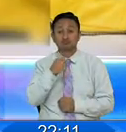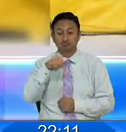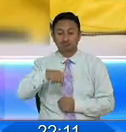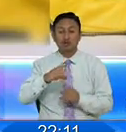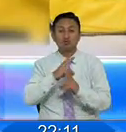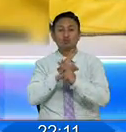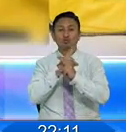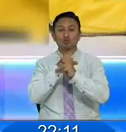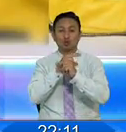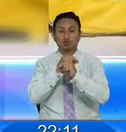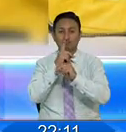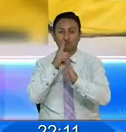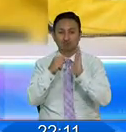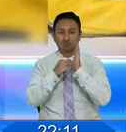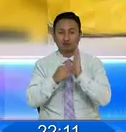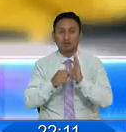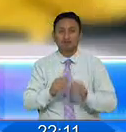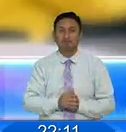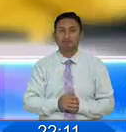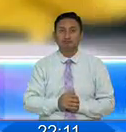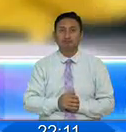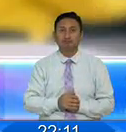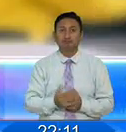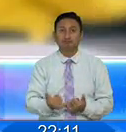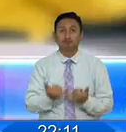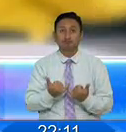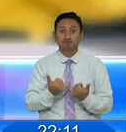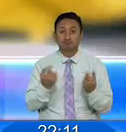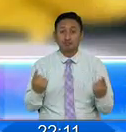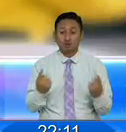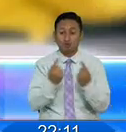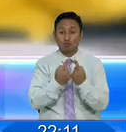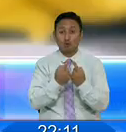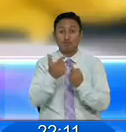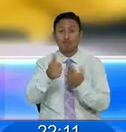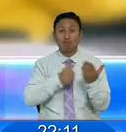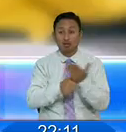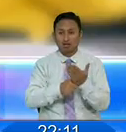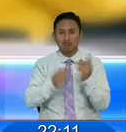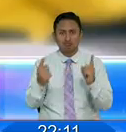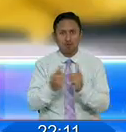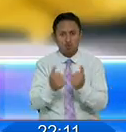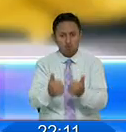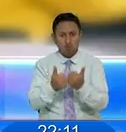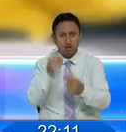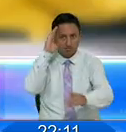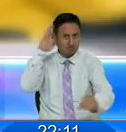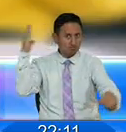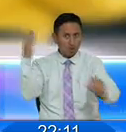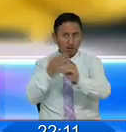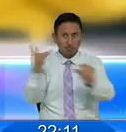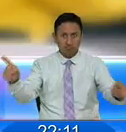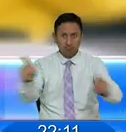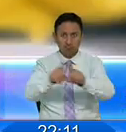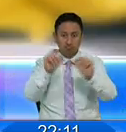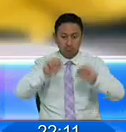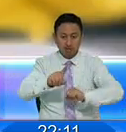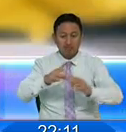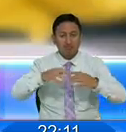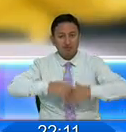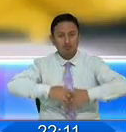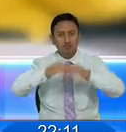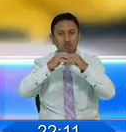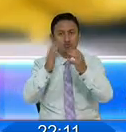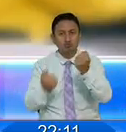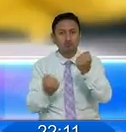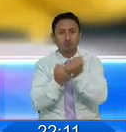cuenta de twitter escribió encuentro muy productivo con richard martínez reafirmamos nuestros objetivos comunes para fomentar un crecimiento más